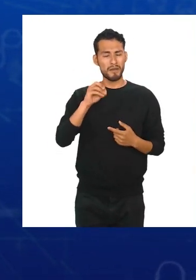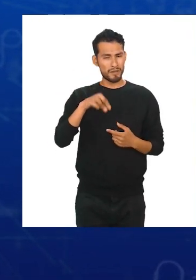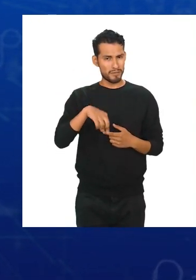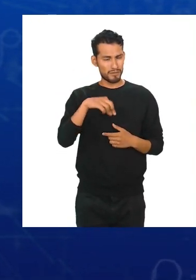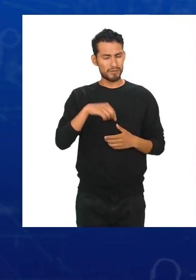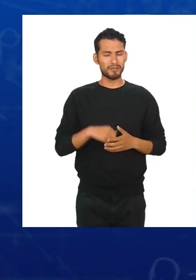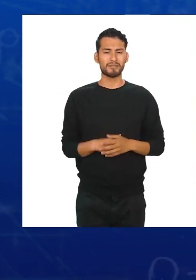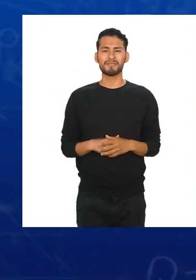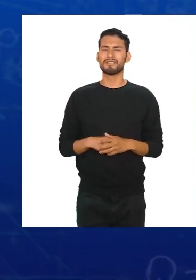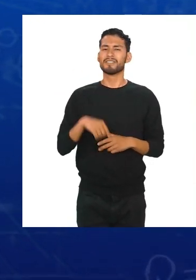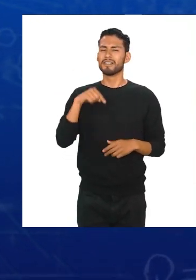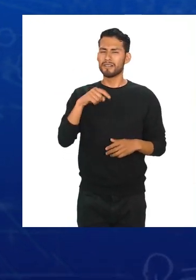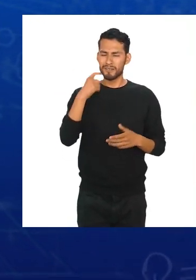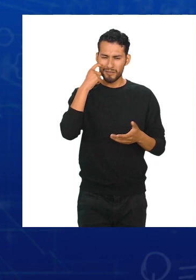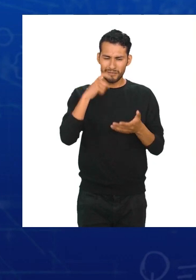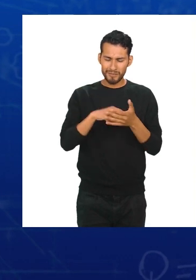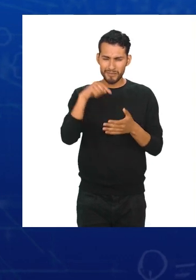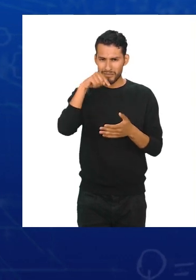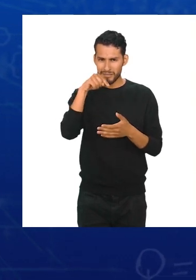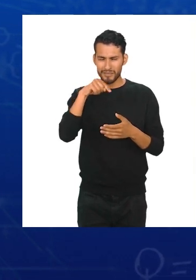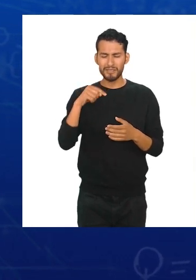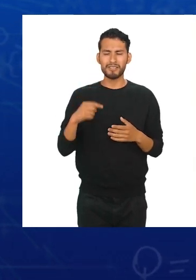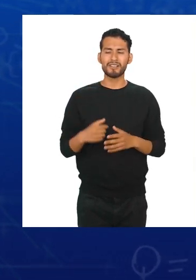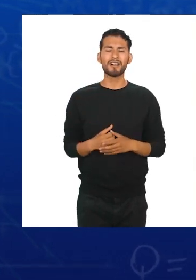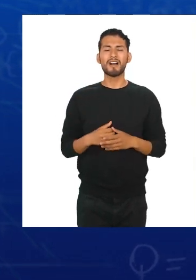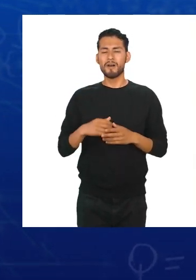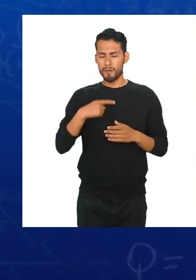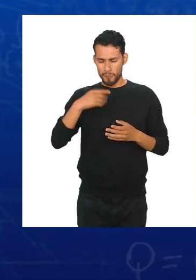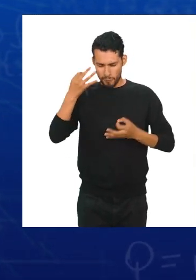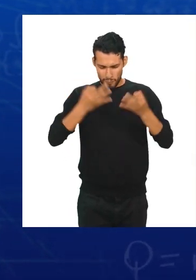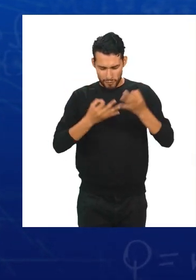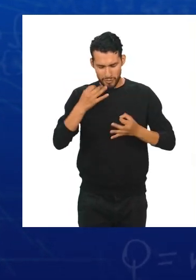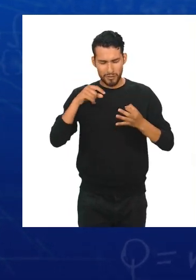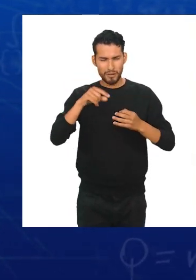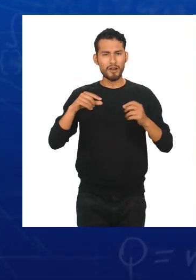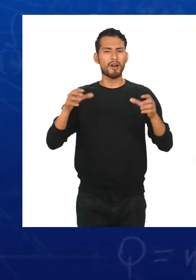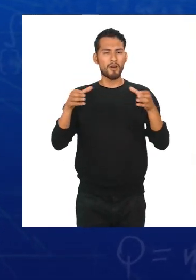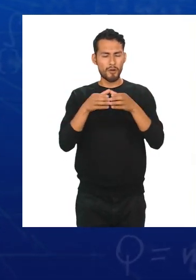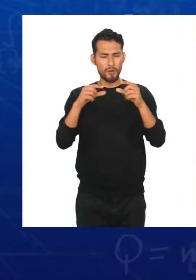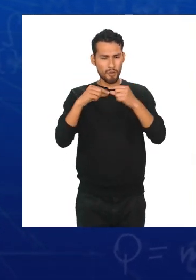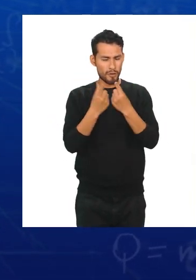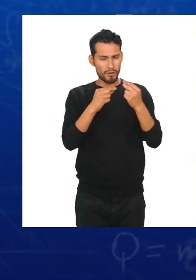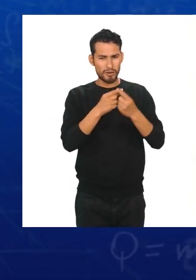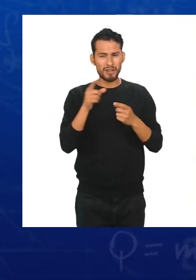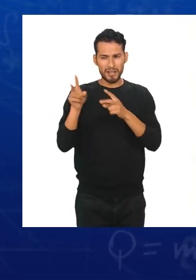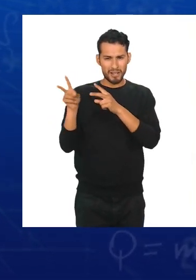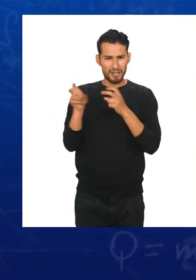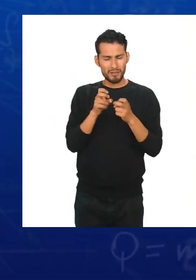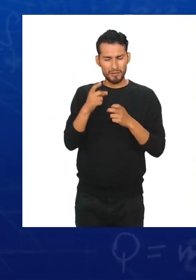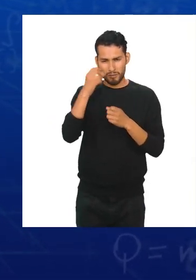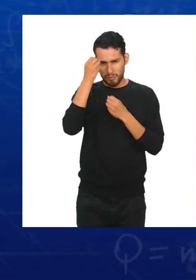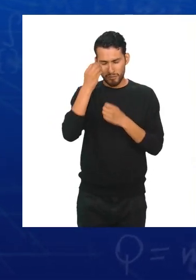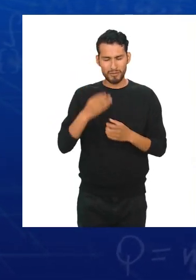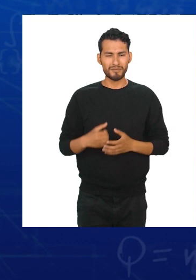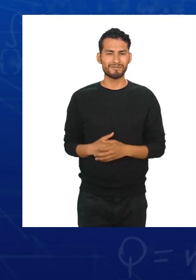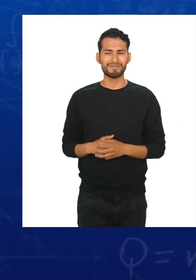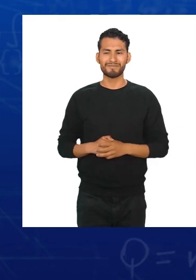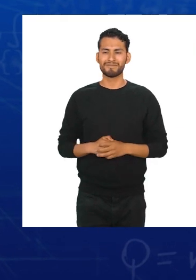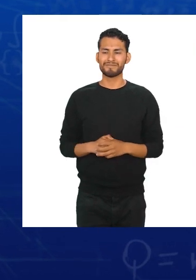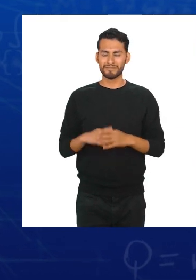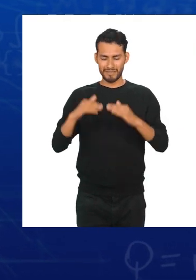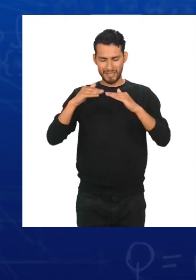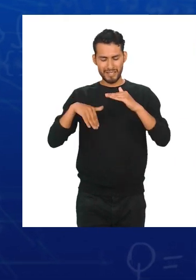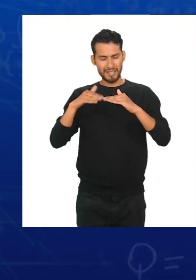20 puntos. Aplicaremos la fórmula para el cálculo de cuartiles para datos agrupados, extrayendo los siguientes